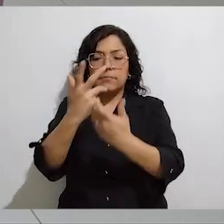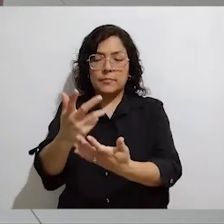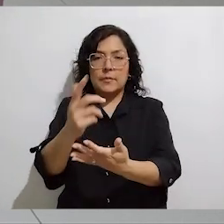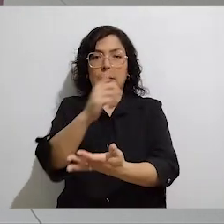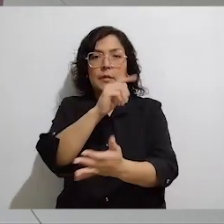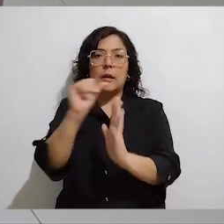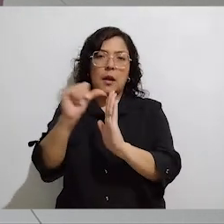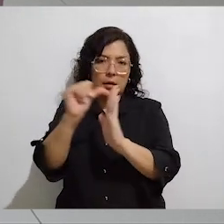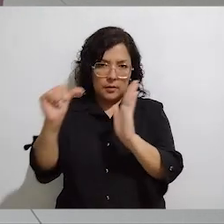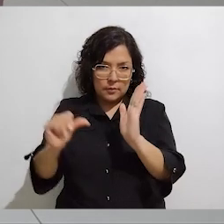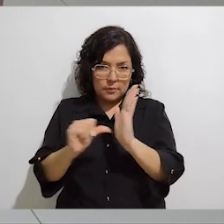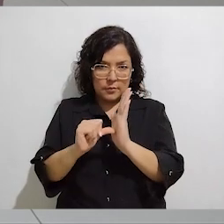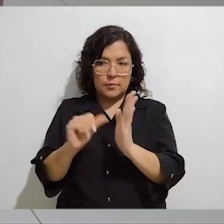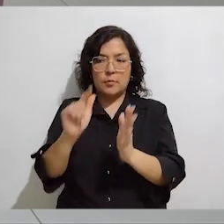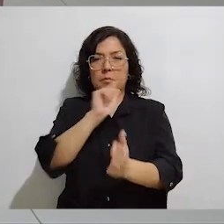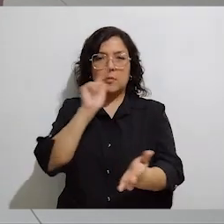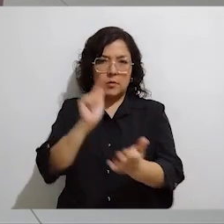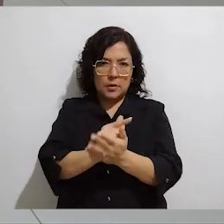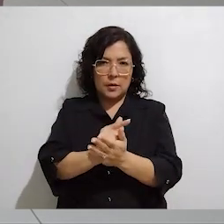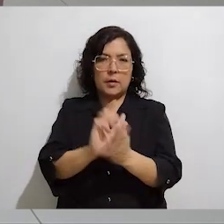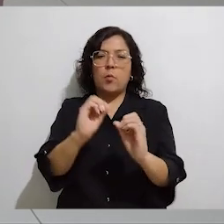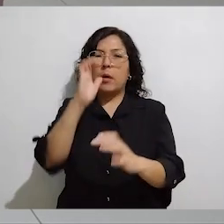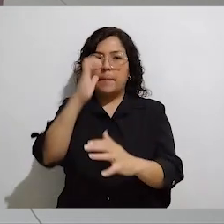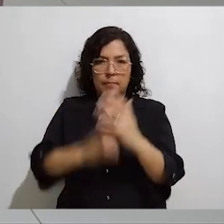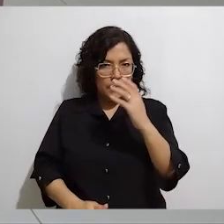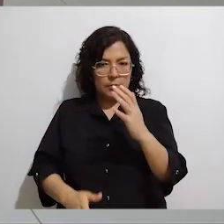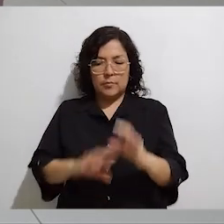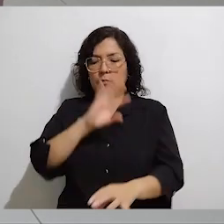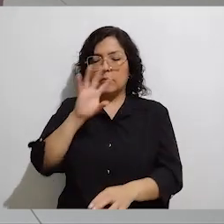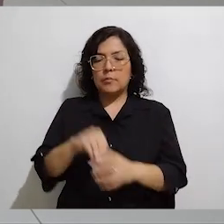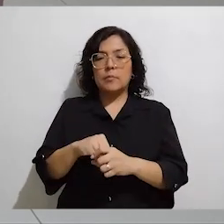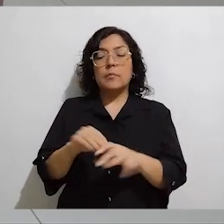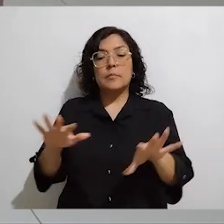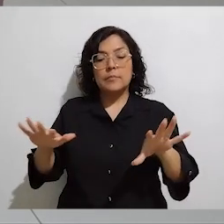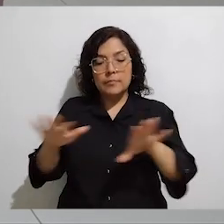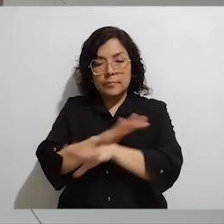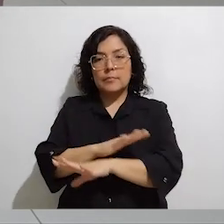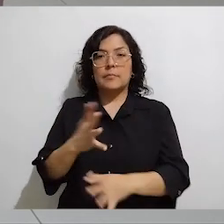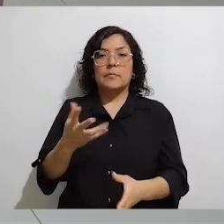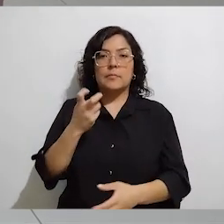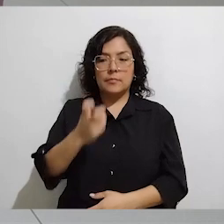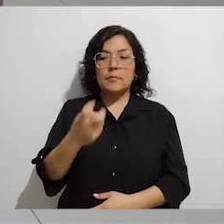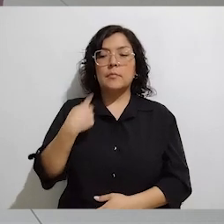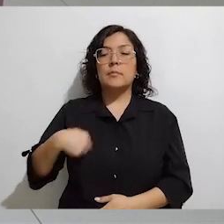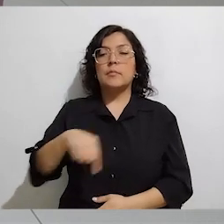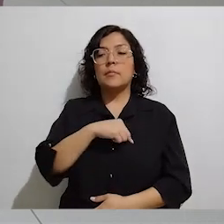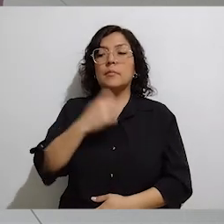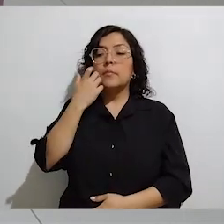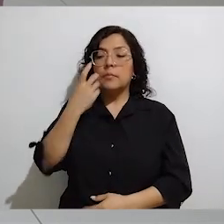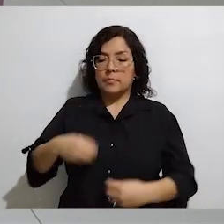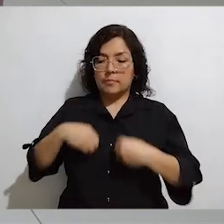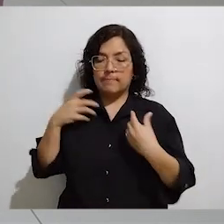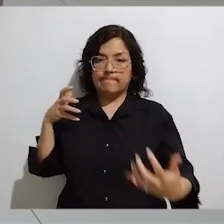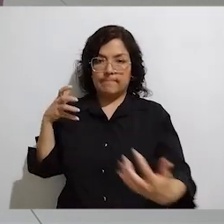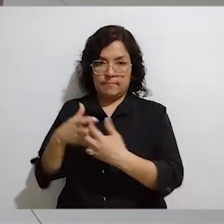de un artículo, de un capítulo, de una ley completa para poder satisfacer una necesidad social actual que